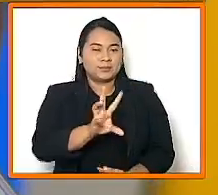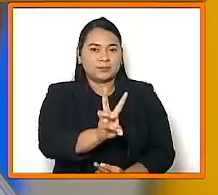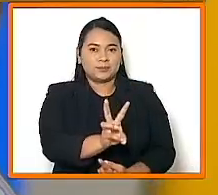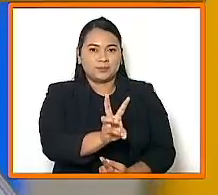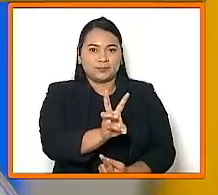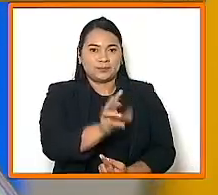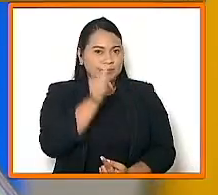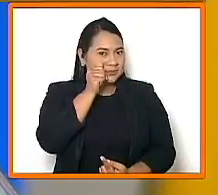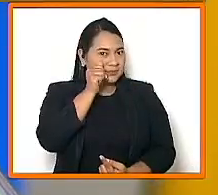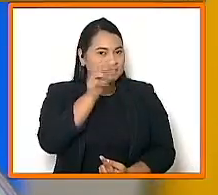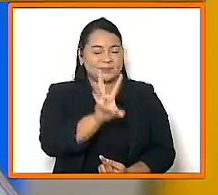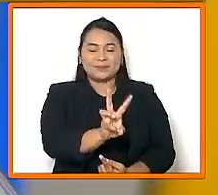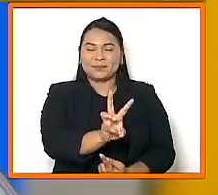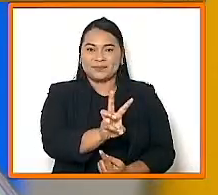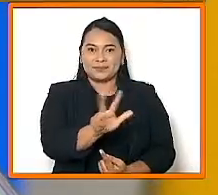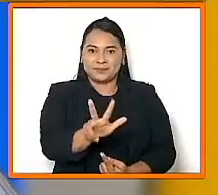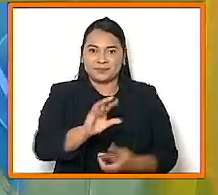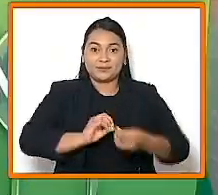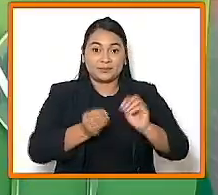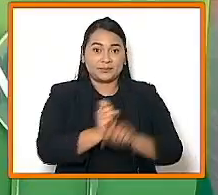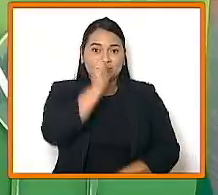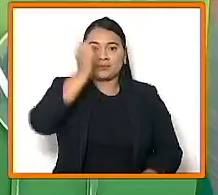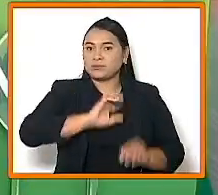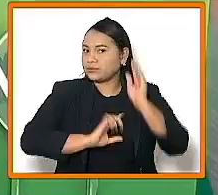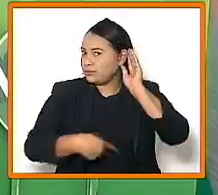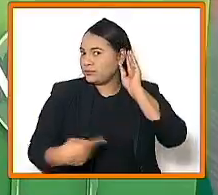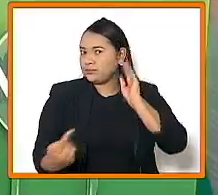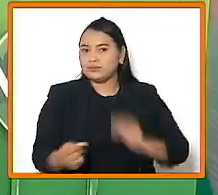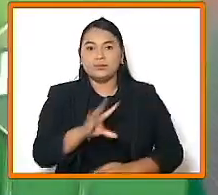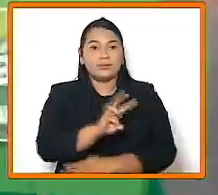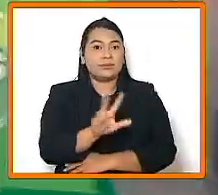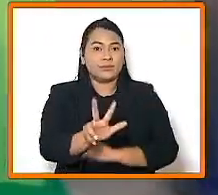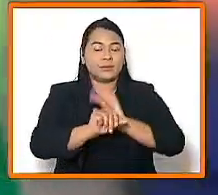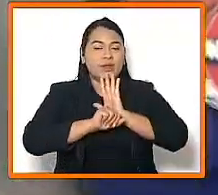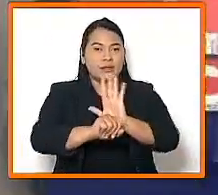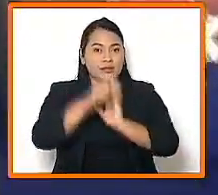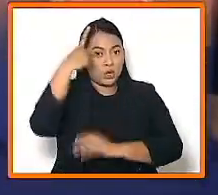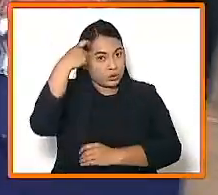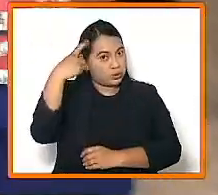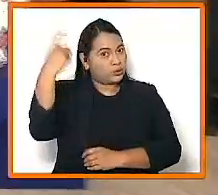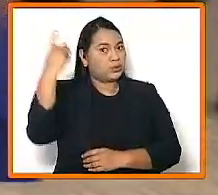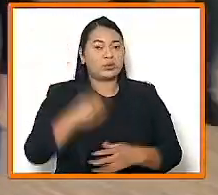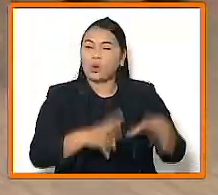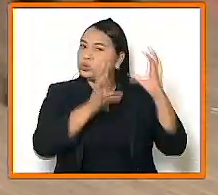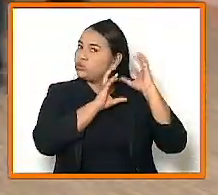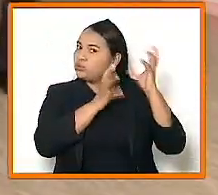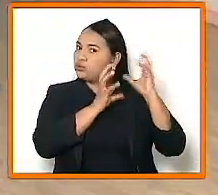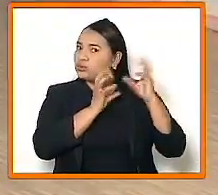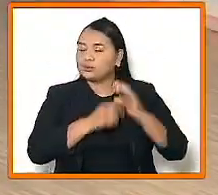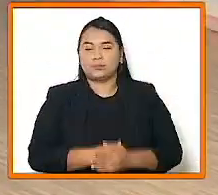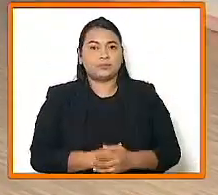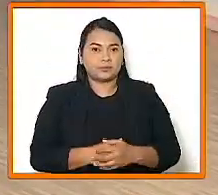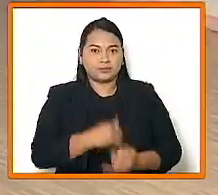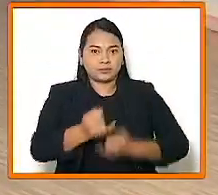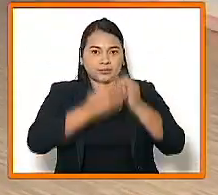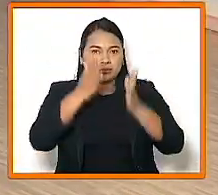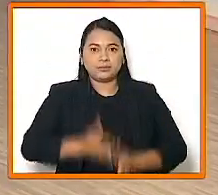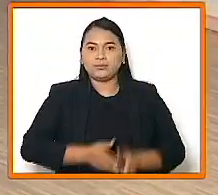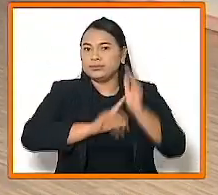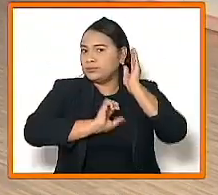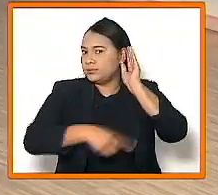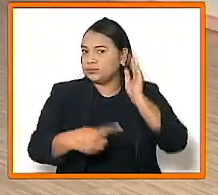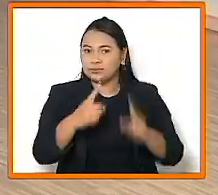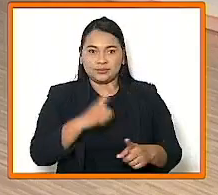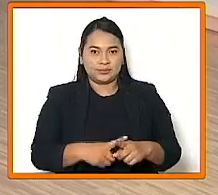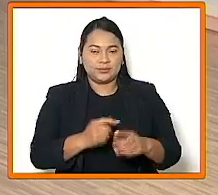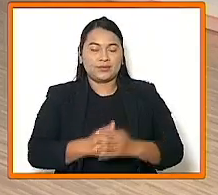dígito, atentos. 3, número favorecido para Diaria es el 63 con su símbolo de sueños Coco. Pero si estás esperando la esfera ganadora de